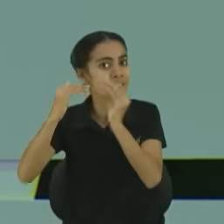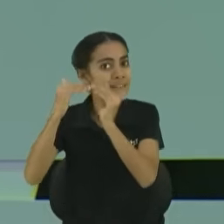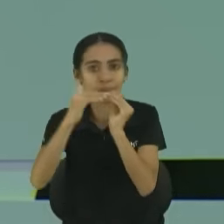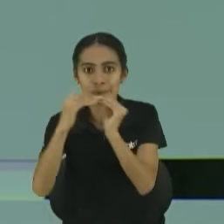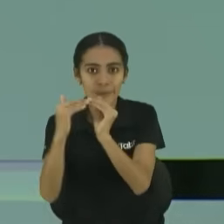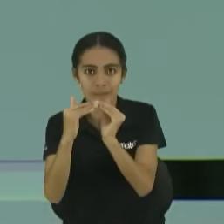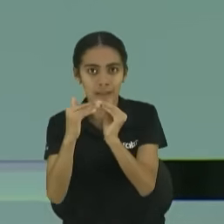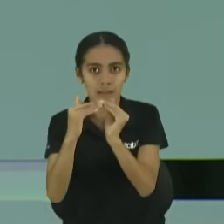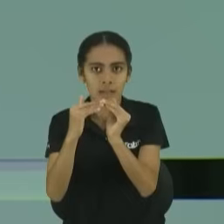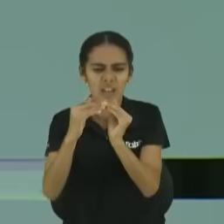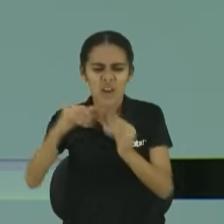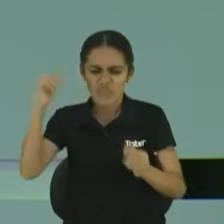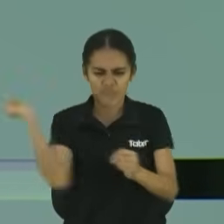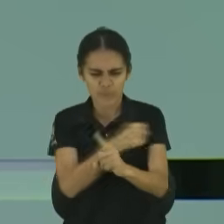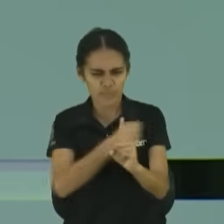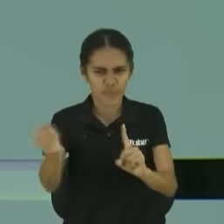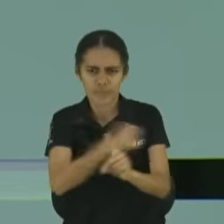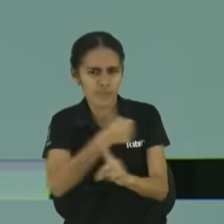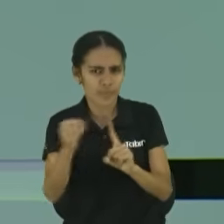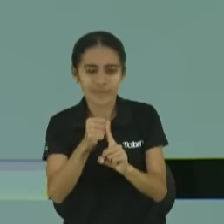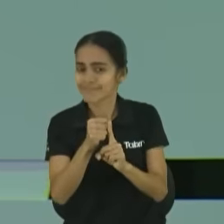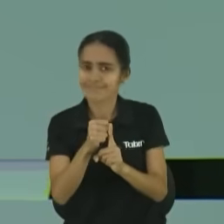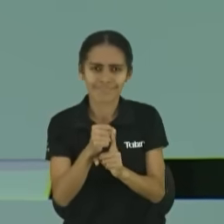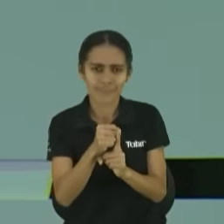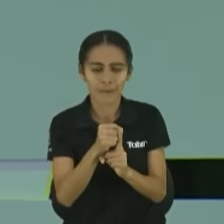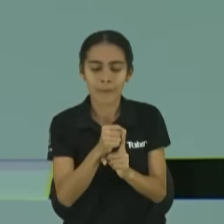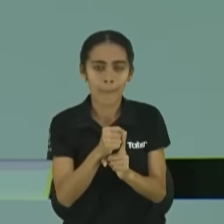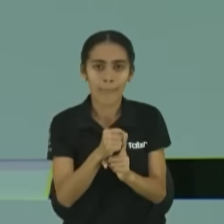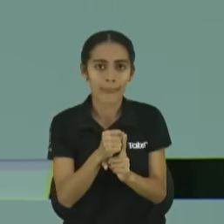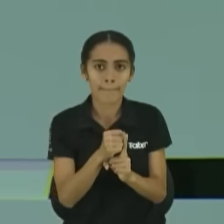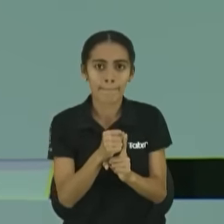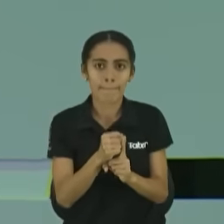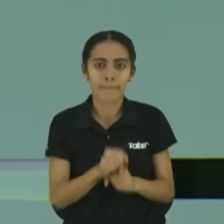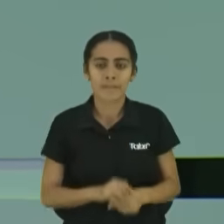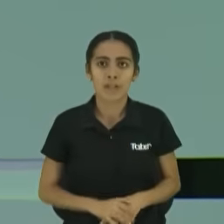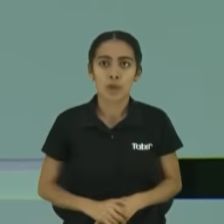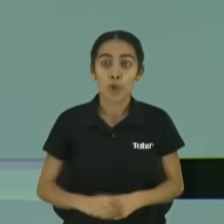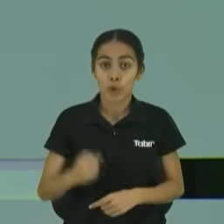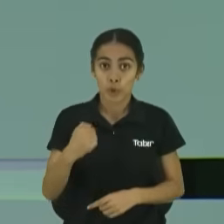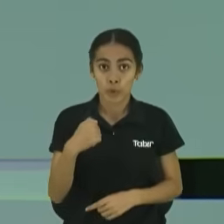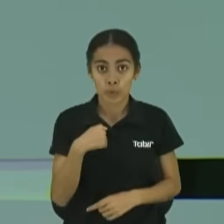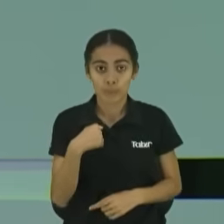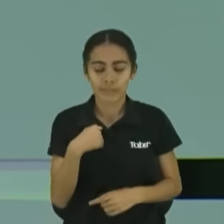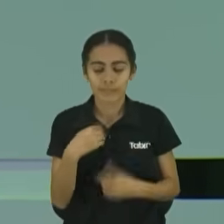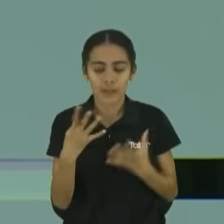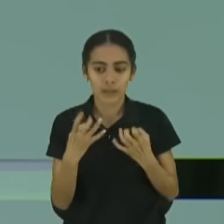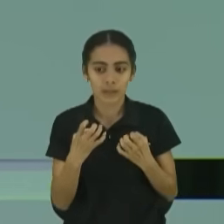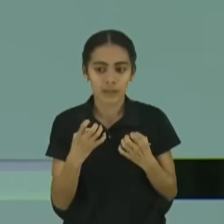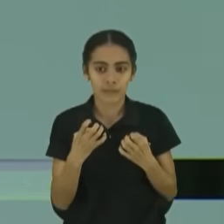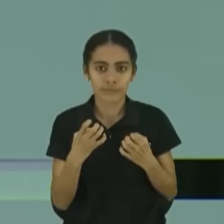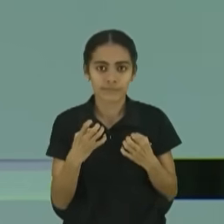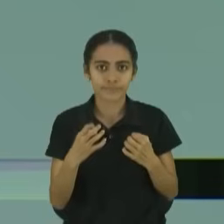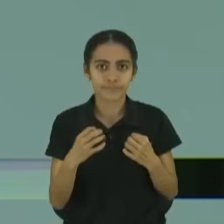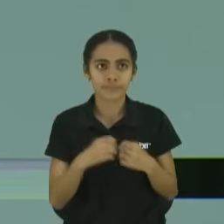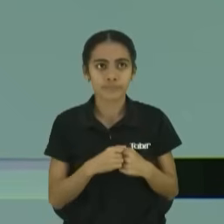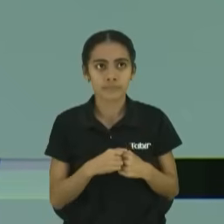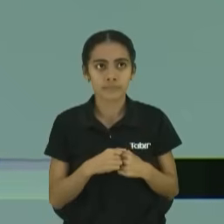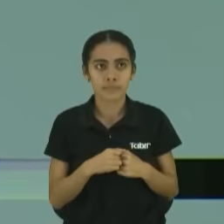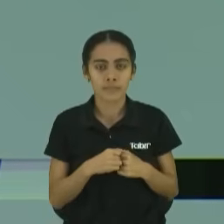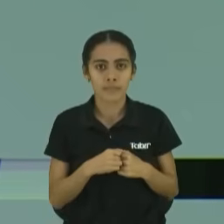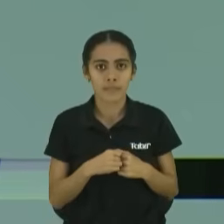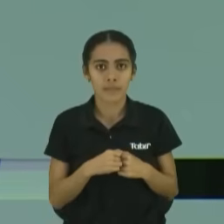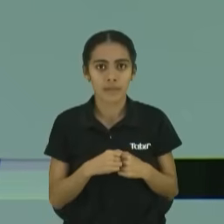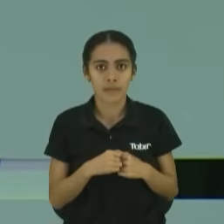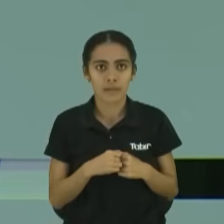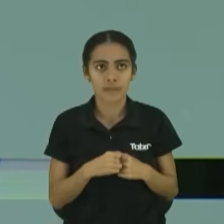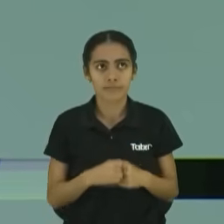No le anda pegando manadas a nadie. Yo quisiera entrevistar, no tengo el privilegio, a todos los que se tiran al